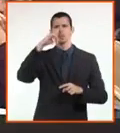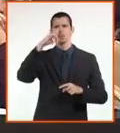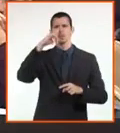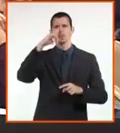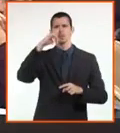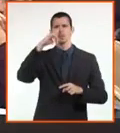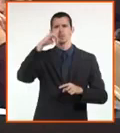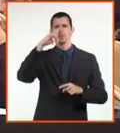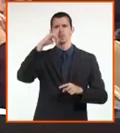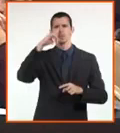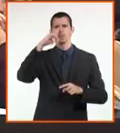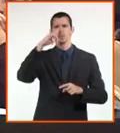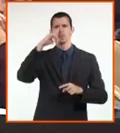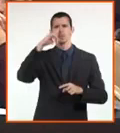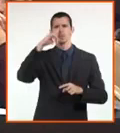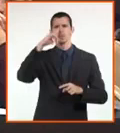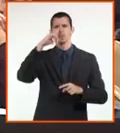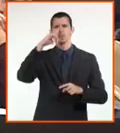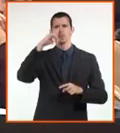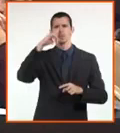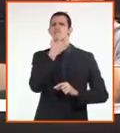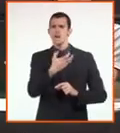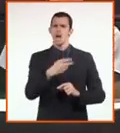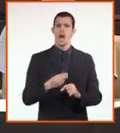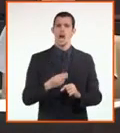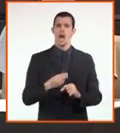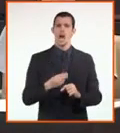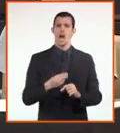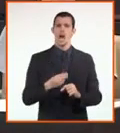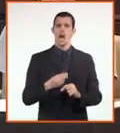latinoamericana, antiimperialista, libre y soberana. La inquebrantable